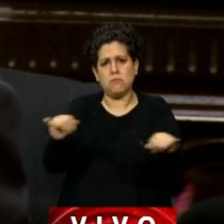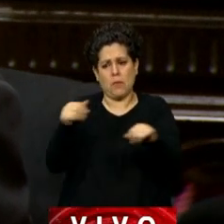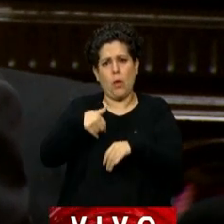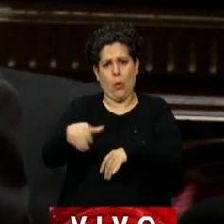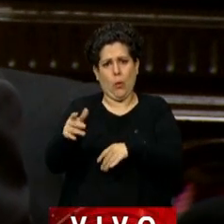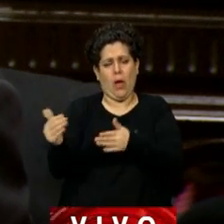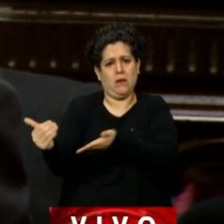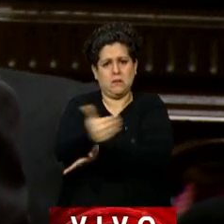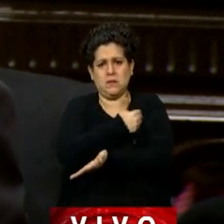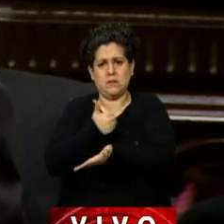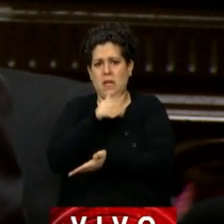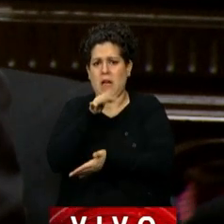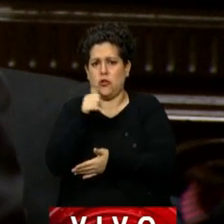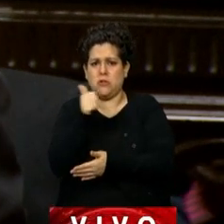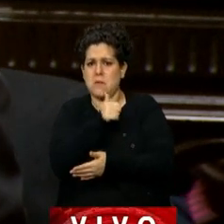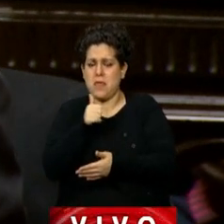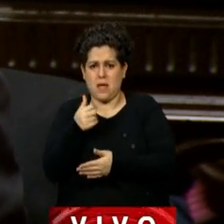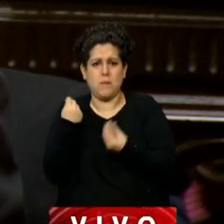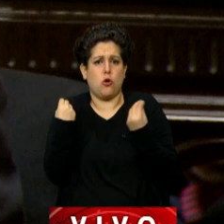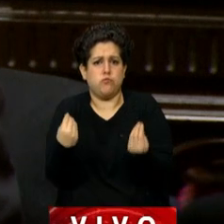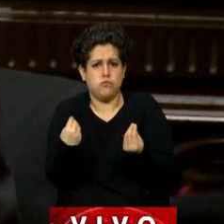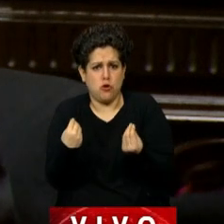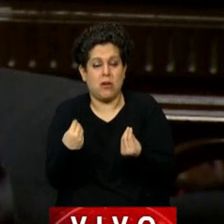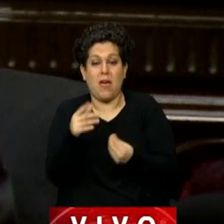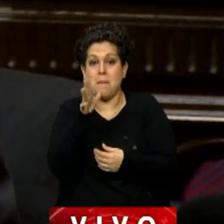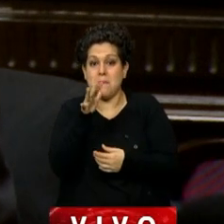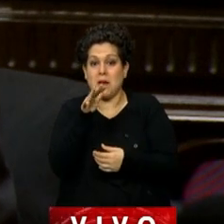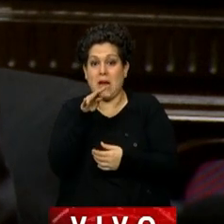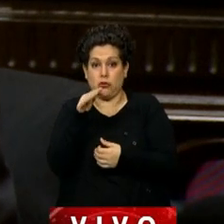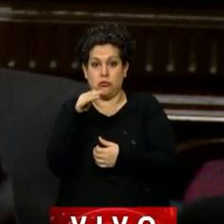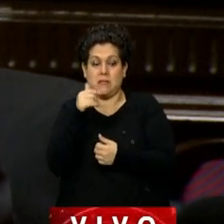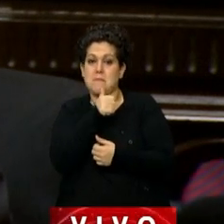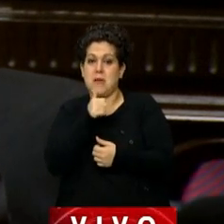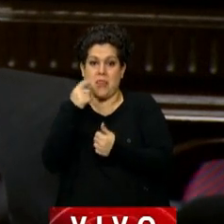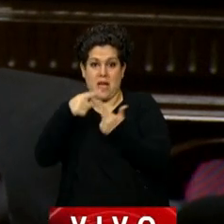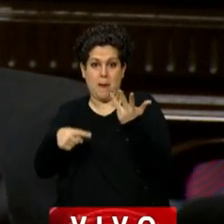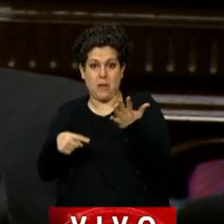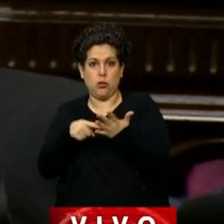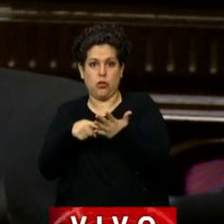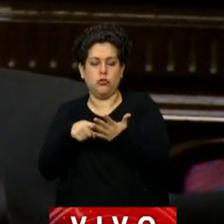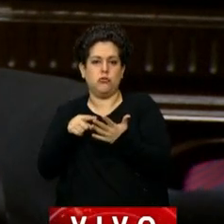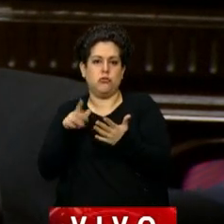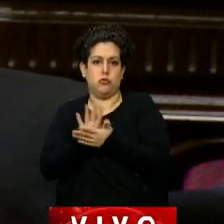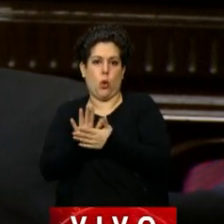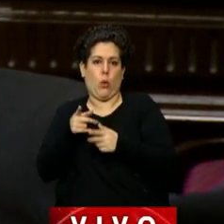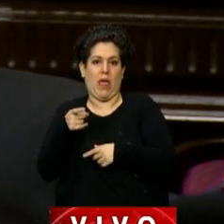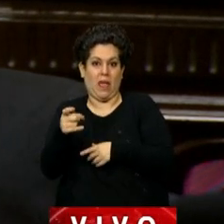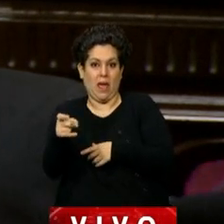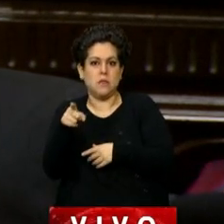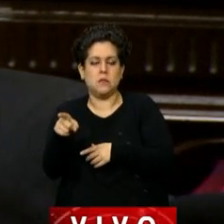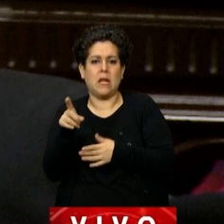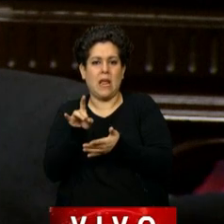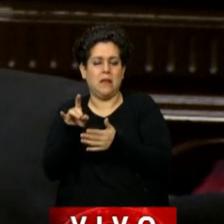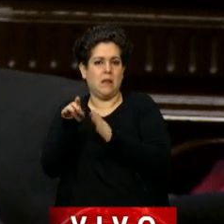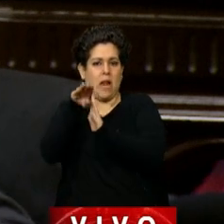sobre esto, porque había dentro de los 14 remedios oncológicos